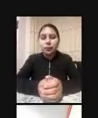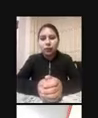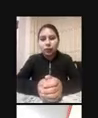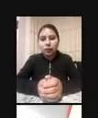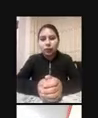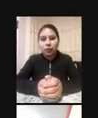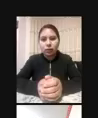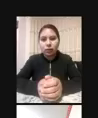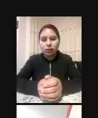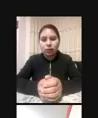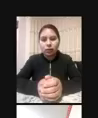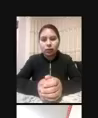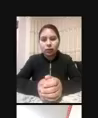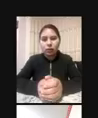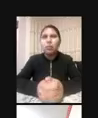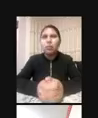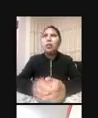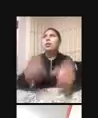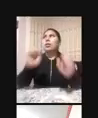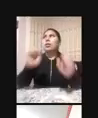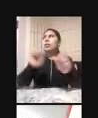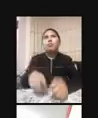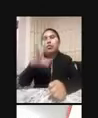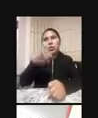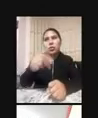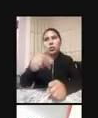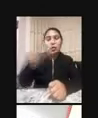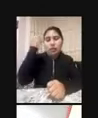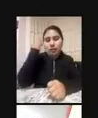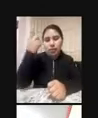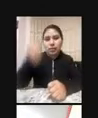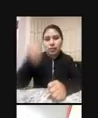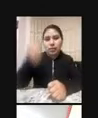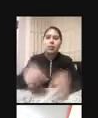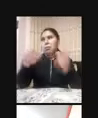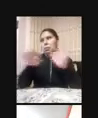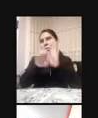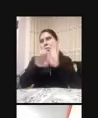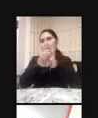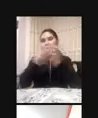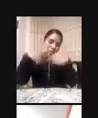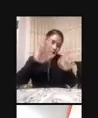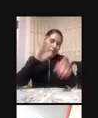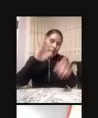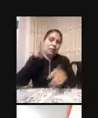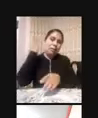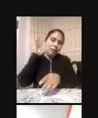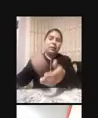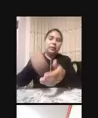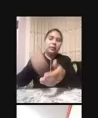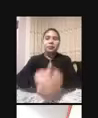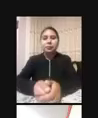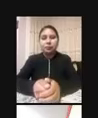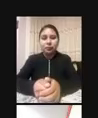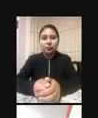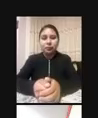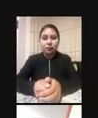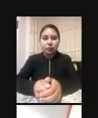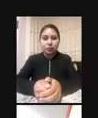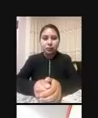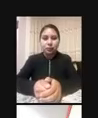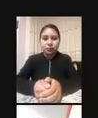ellos comprender eso, ir al baño. ¿Por qué? Porque claro, hemos dicho que estos niños